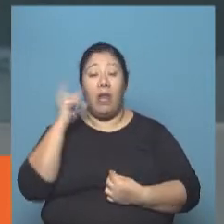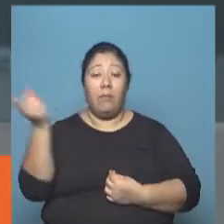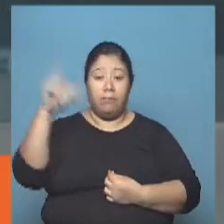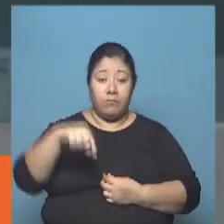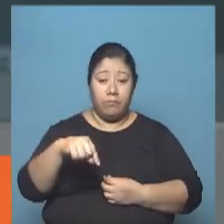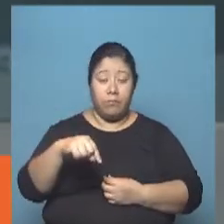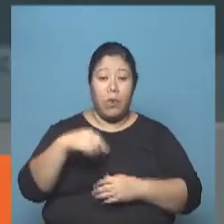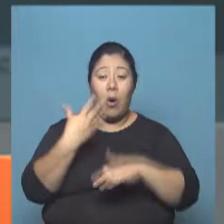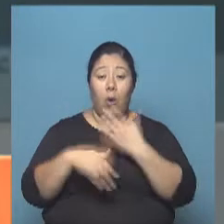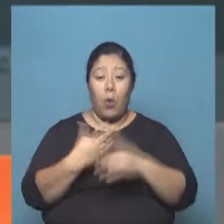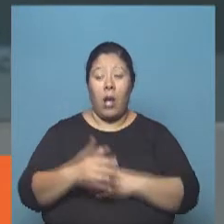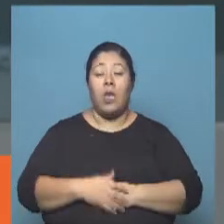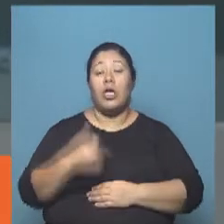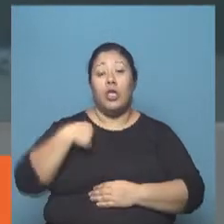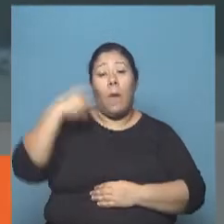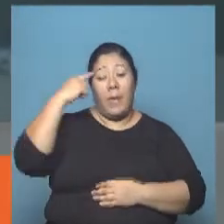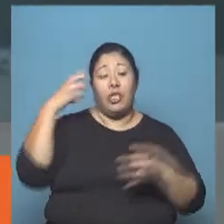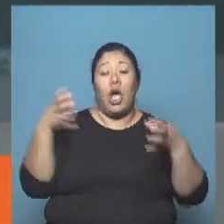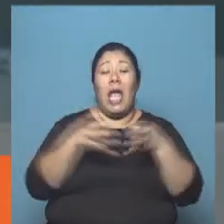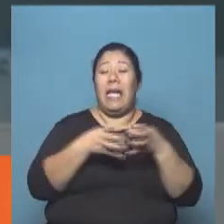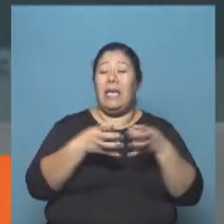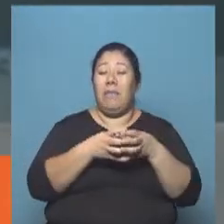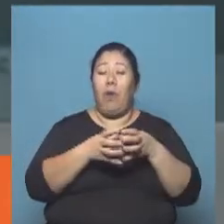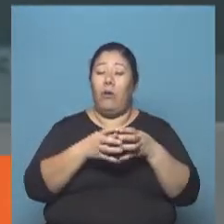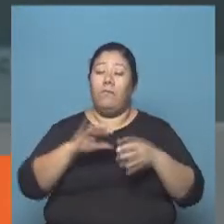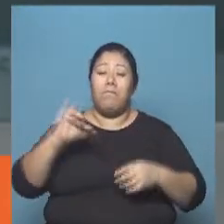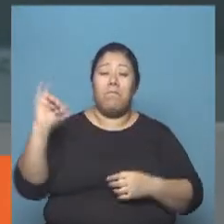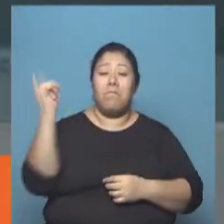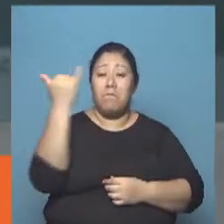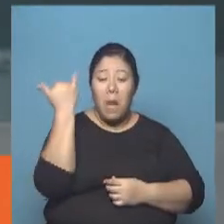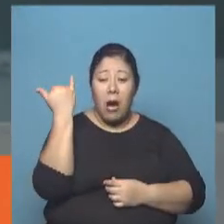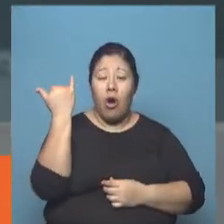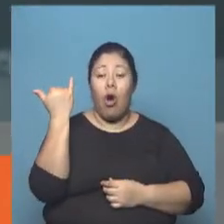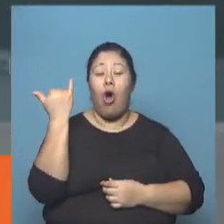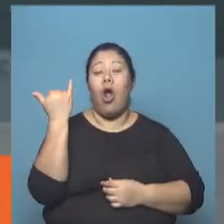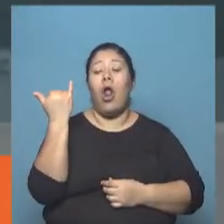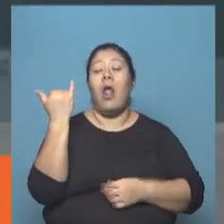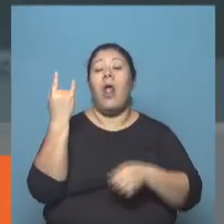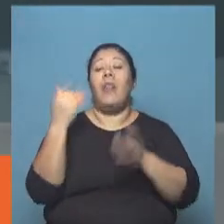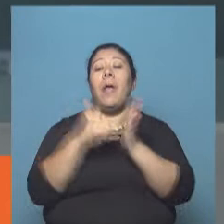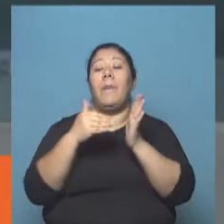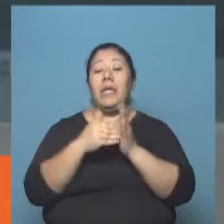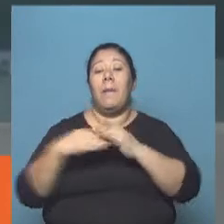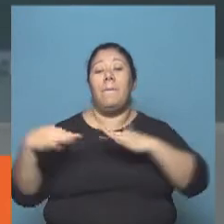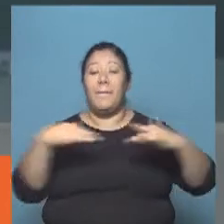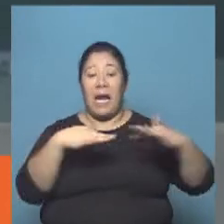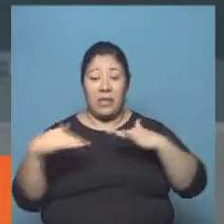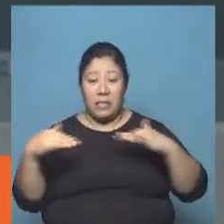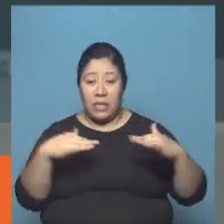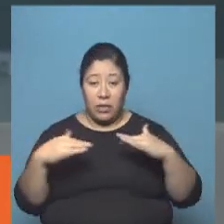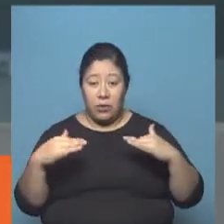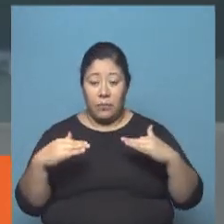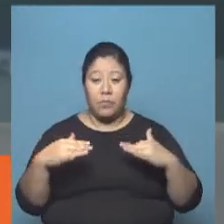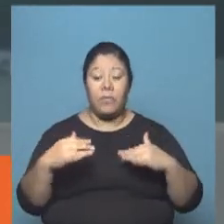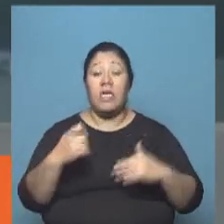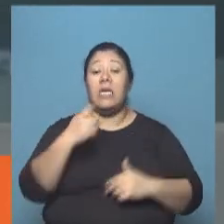Yo siempre digo que el equipo ideal es el que nosotros queremos formar para cada partido y de acuerdo a los jugadores que tenemos